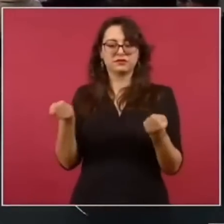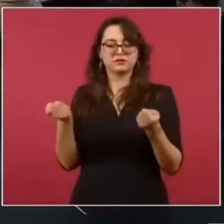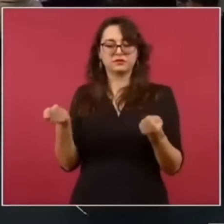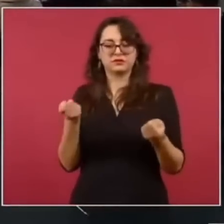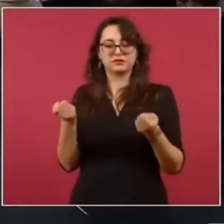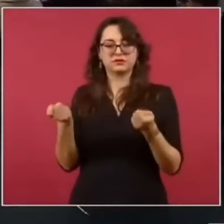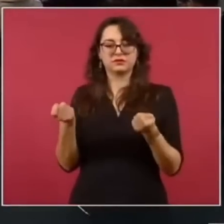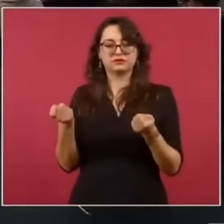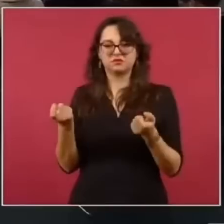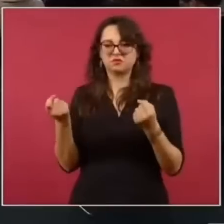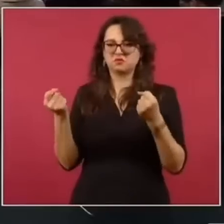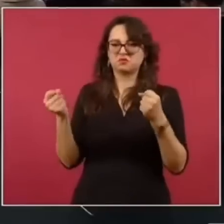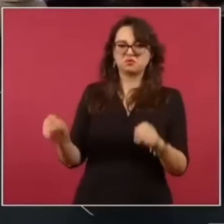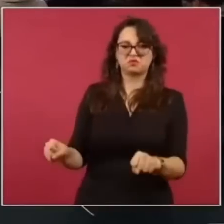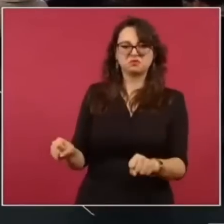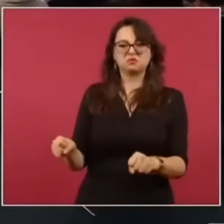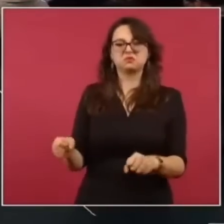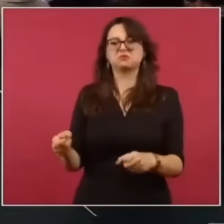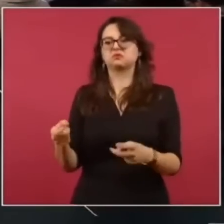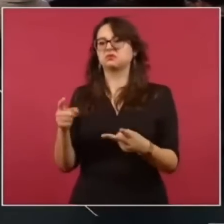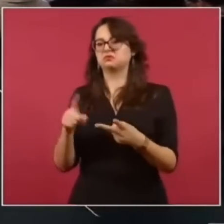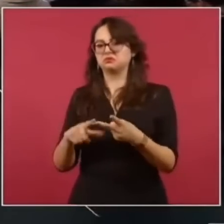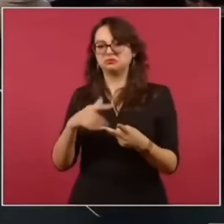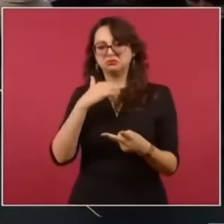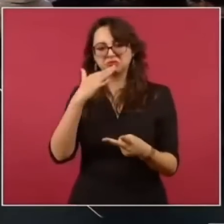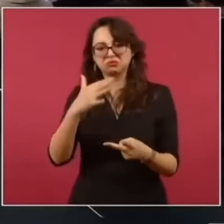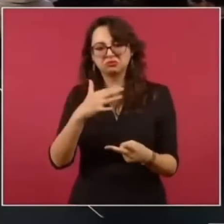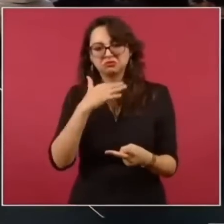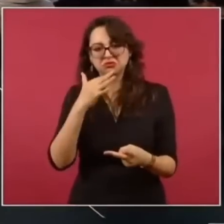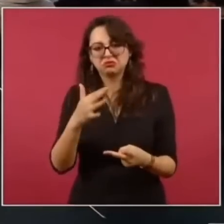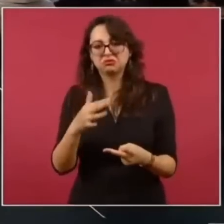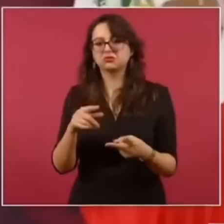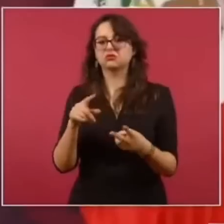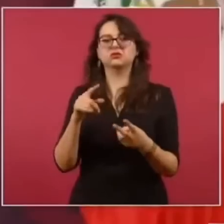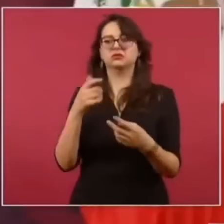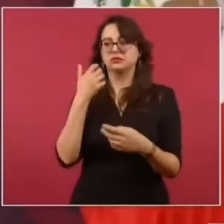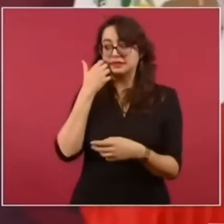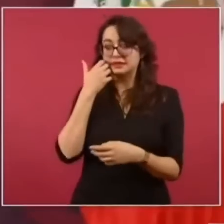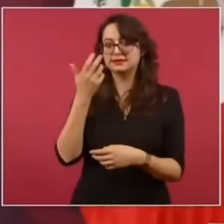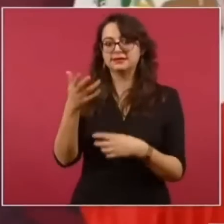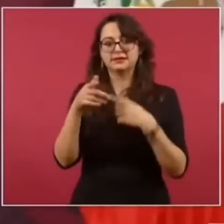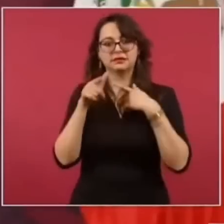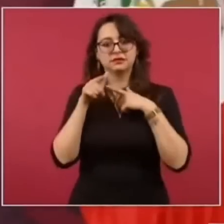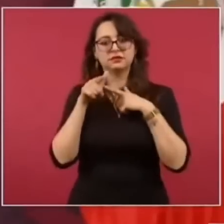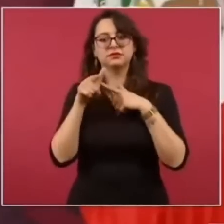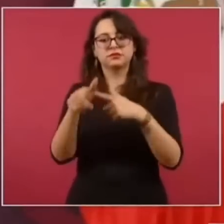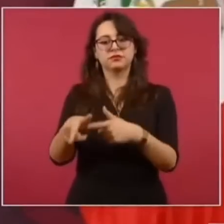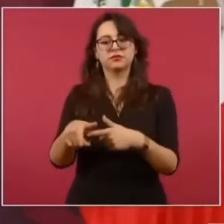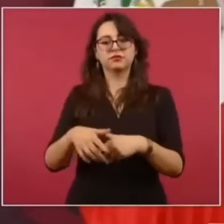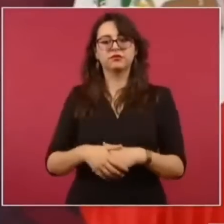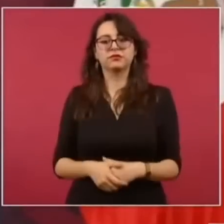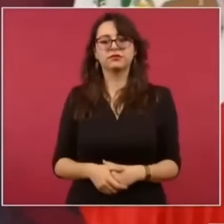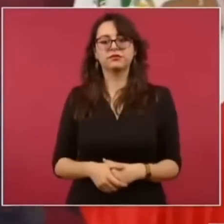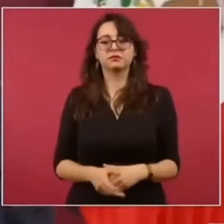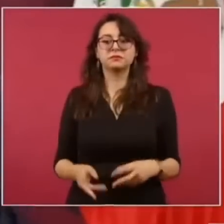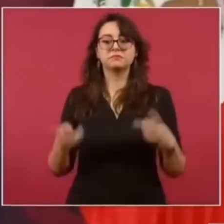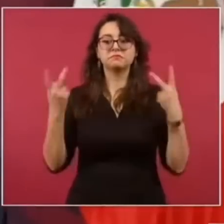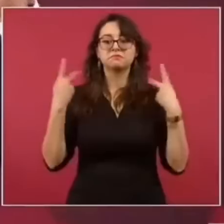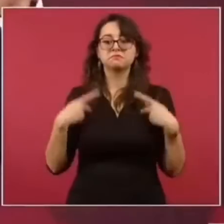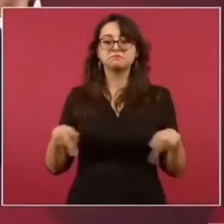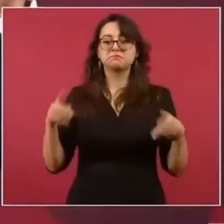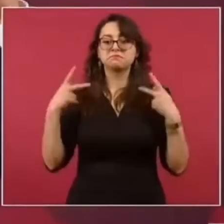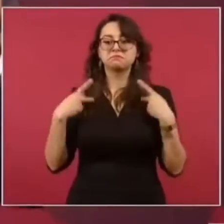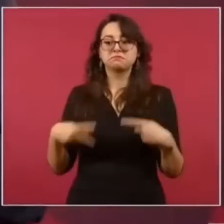el mismo autoritarismo, la misma corrupción. Y la gente